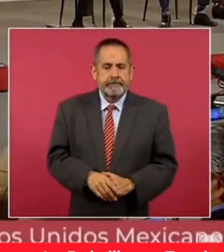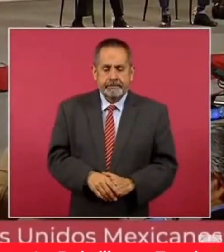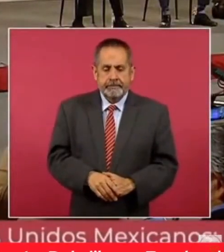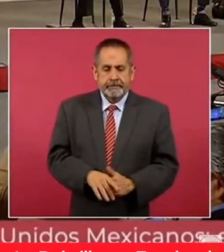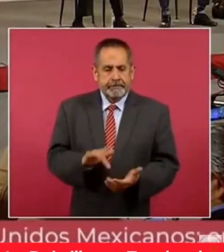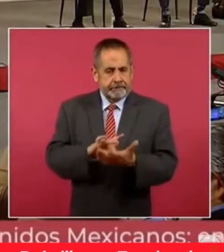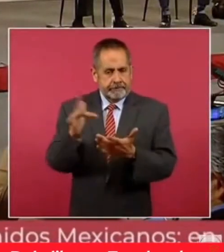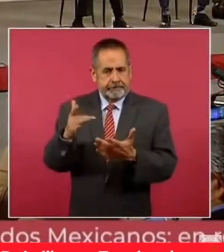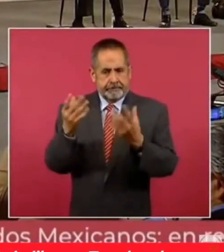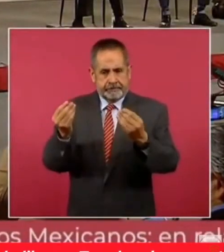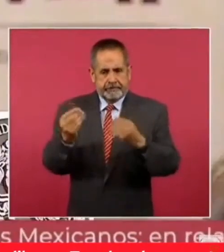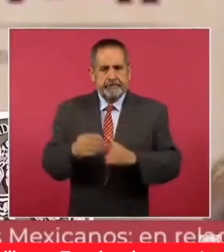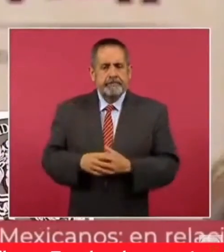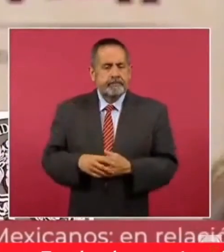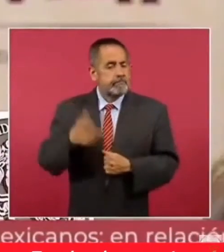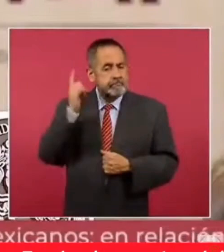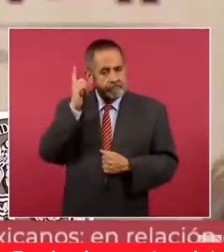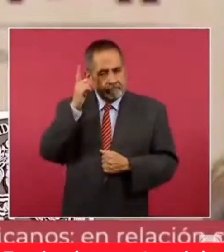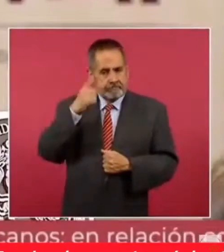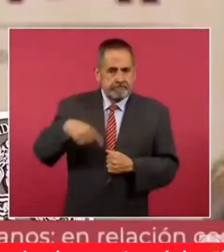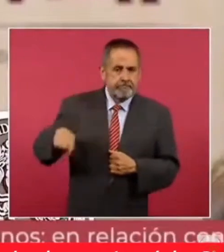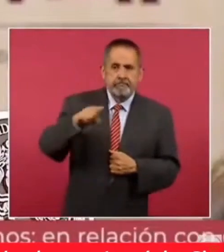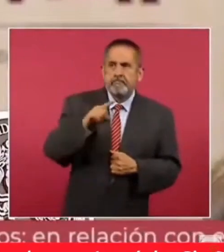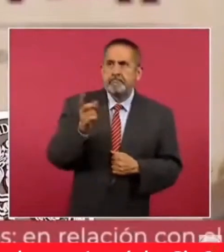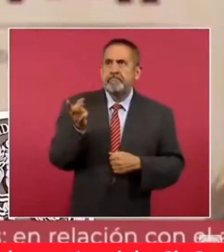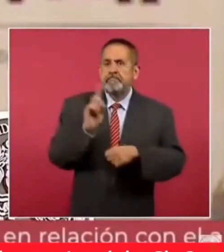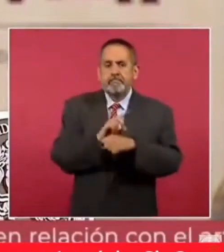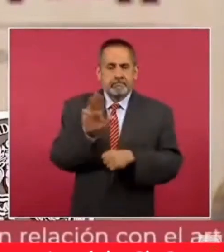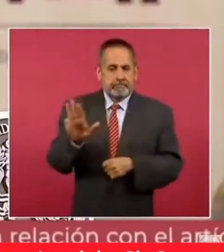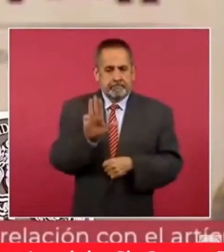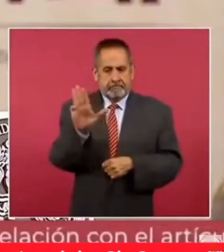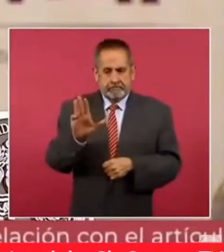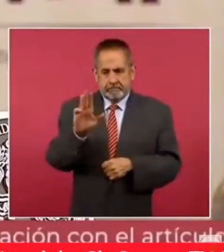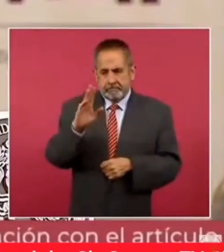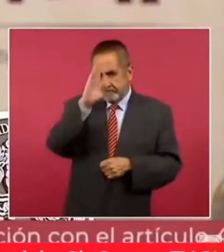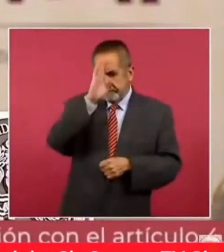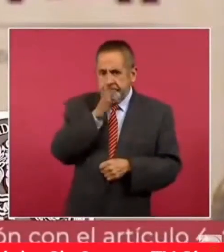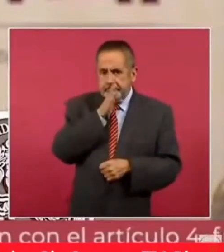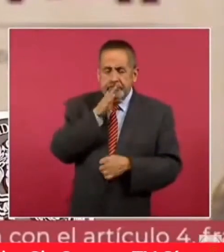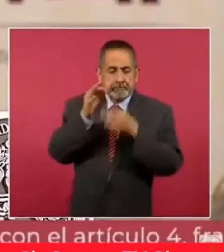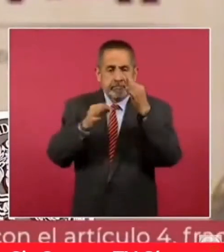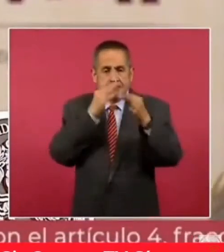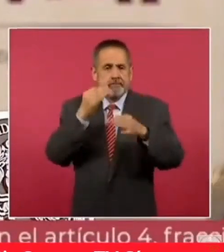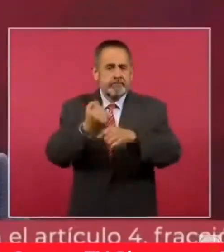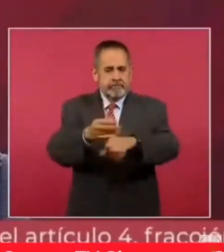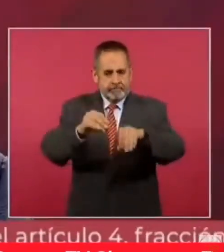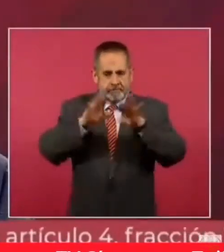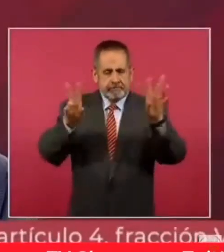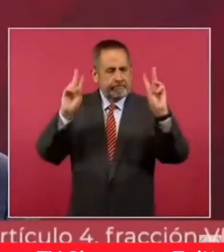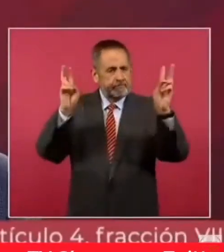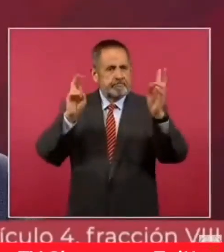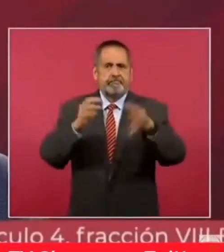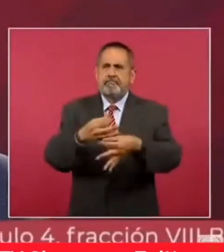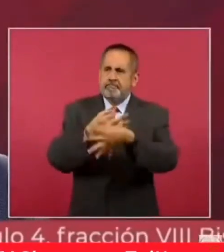Muchas gracias y esperemos que nos puedan acompañar el miércoles al mediodía en la transmisión de la Declaración de